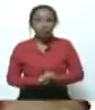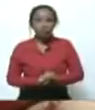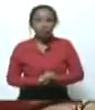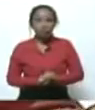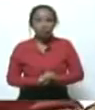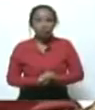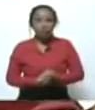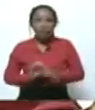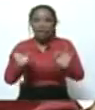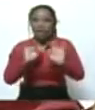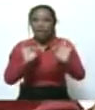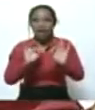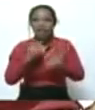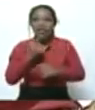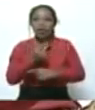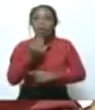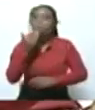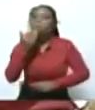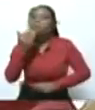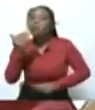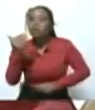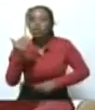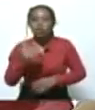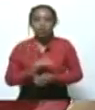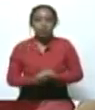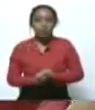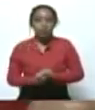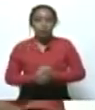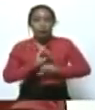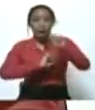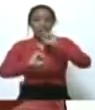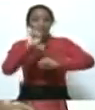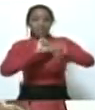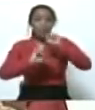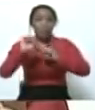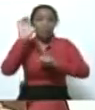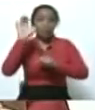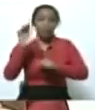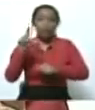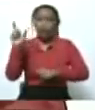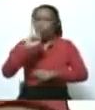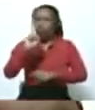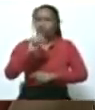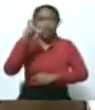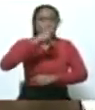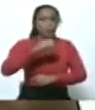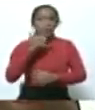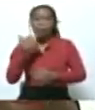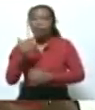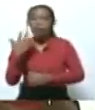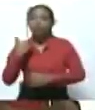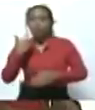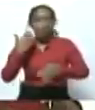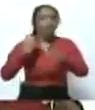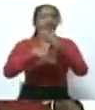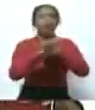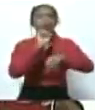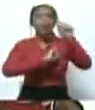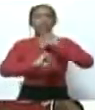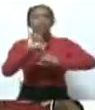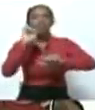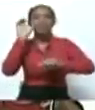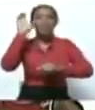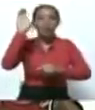Y nadie pidió permiso. Para defender la patria no necesita pedirle permiso a nadie. Nos fuimos, pues, a defender la